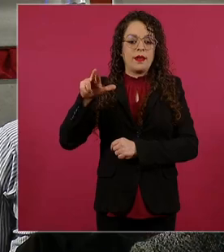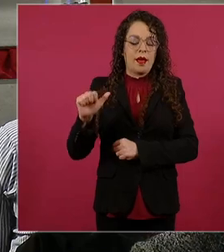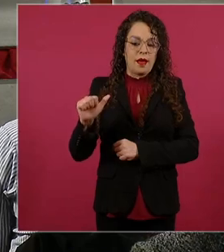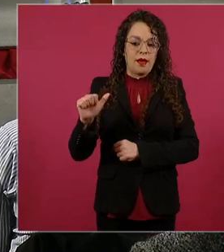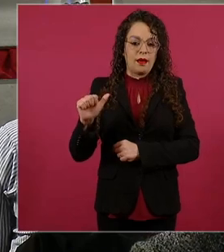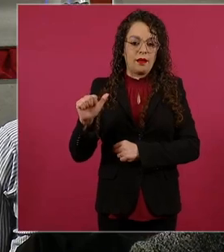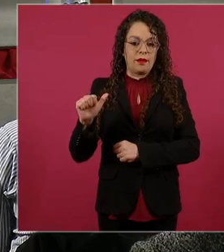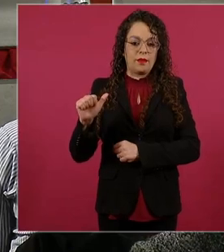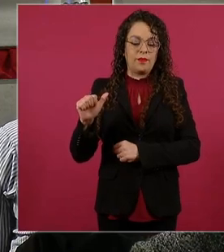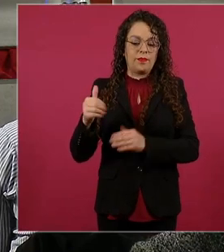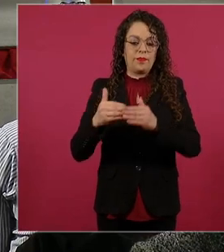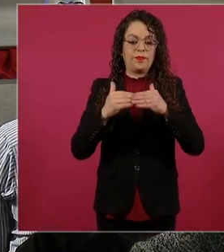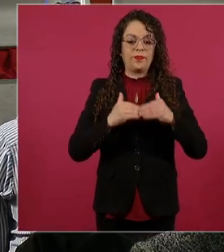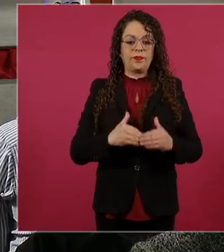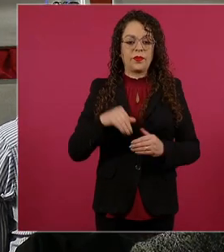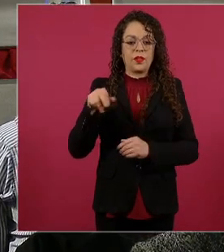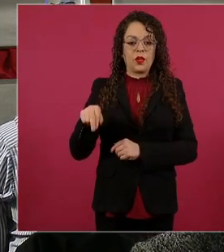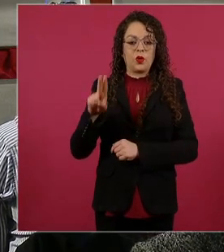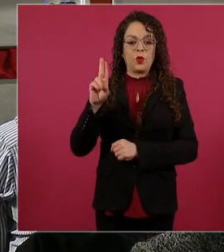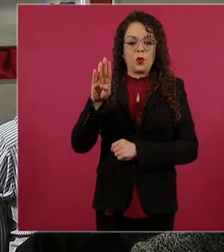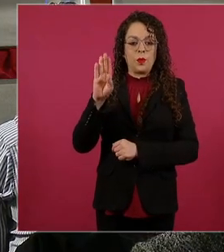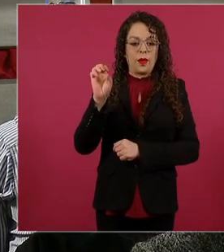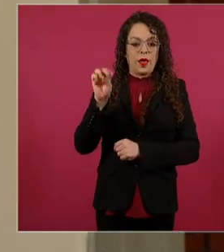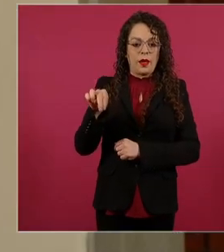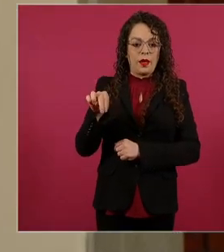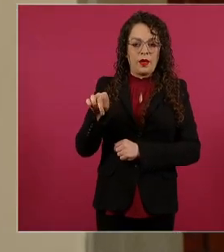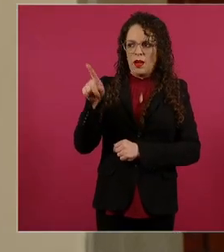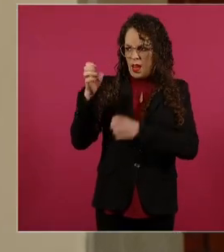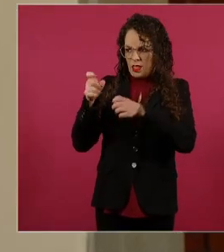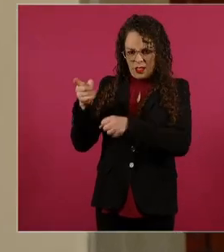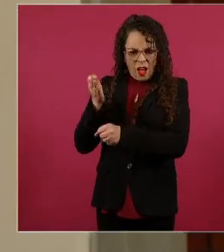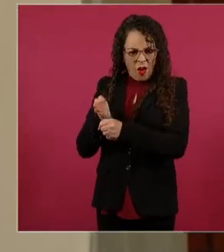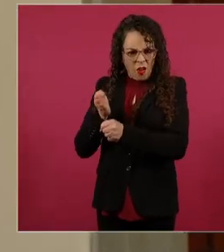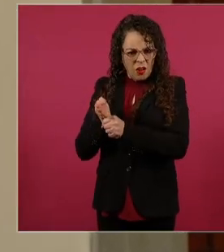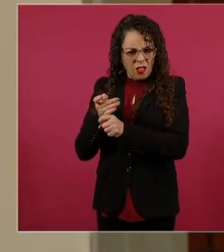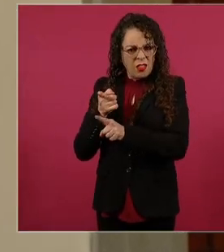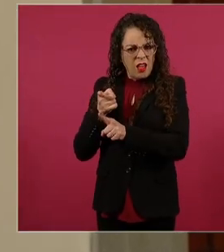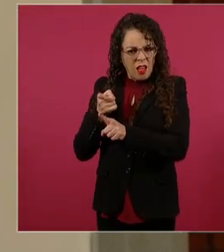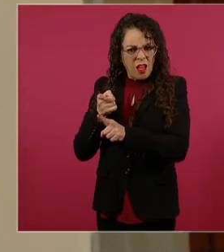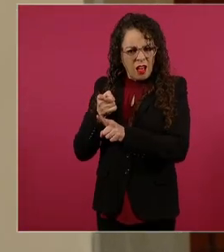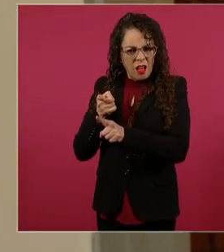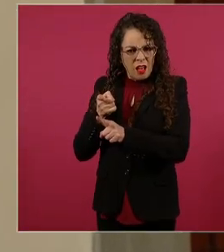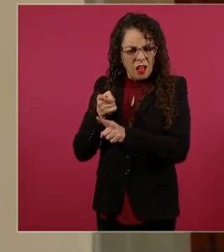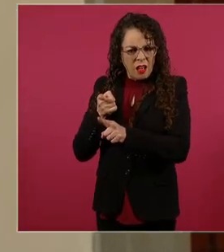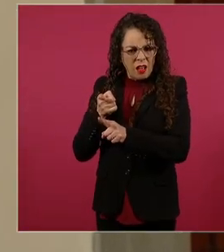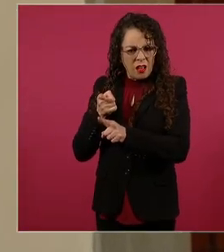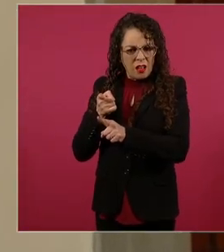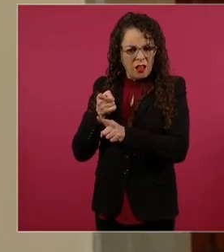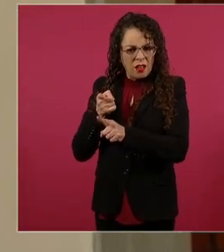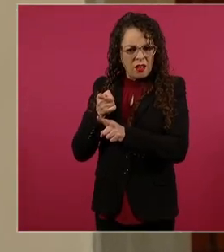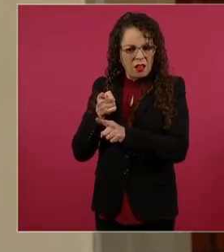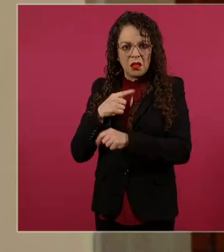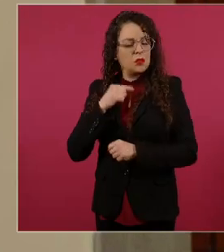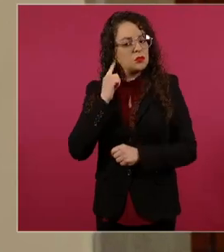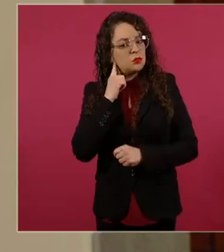Rubén es el que está ahora hablando contra el neoliberalismo